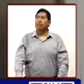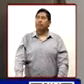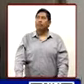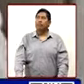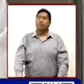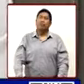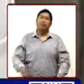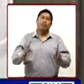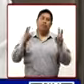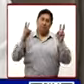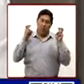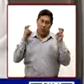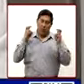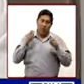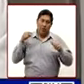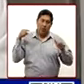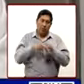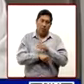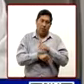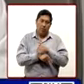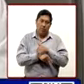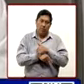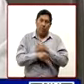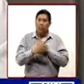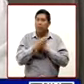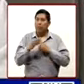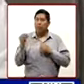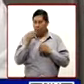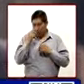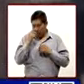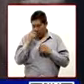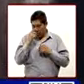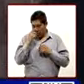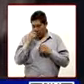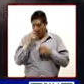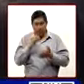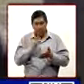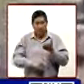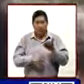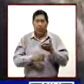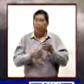Es un caso de asesinato y de deterioro de bienes del Estado.